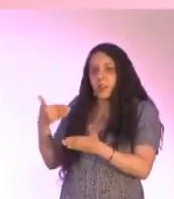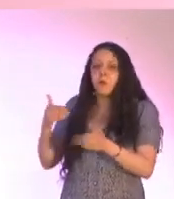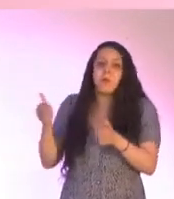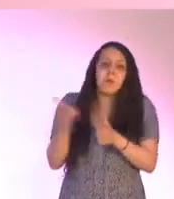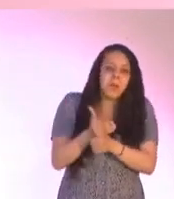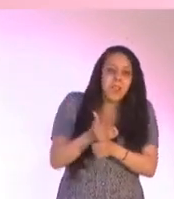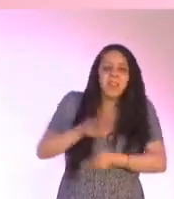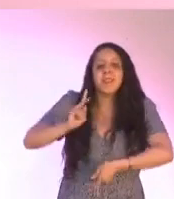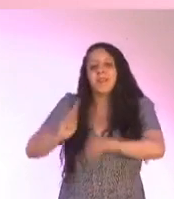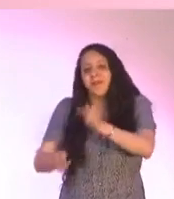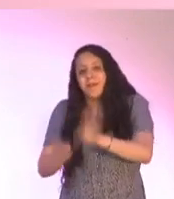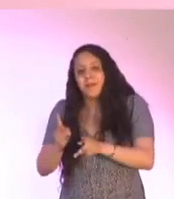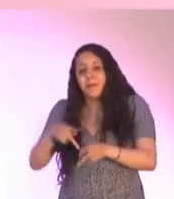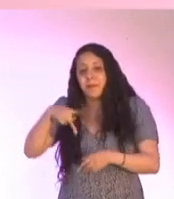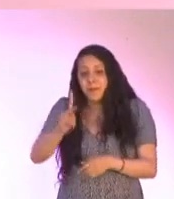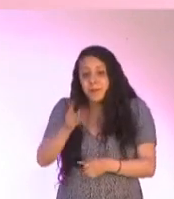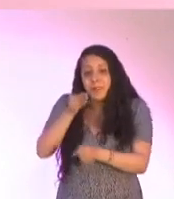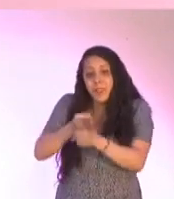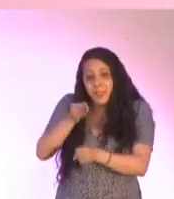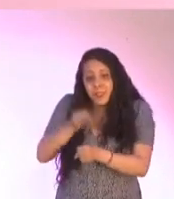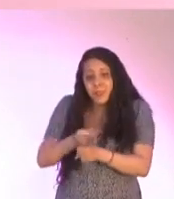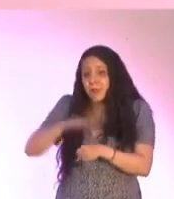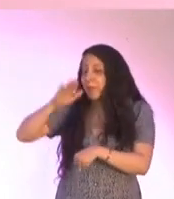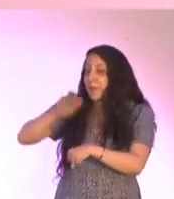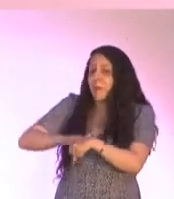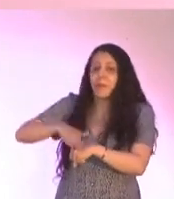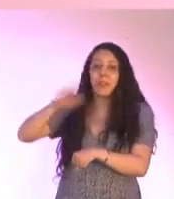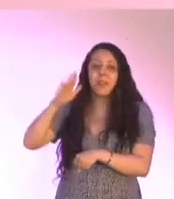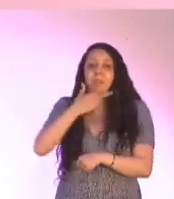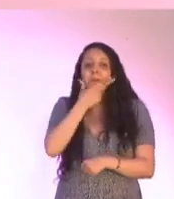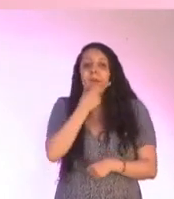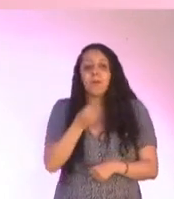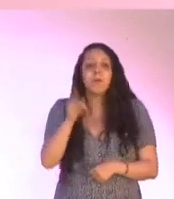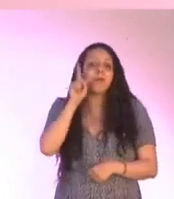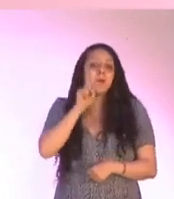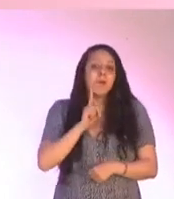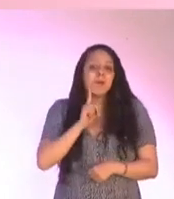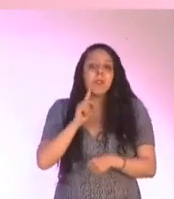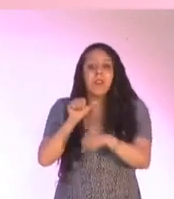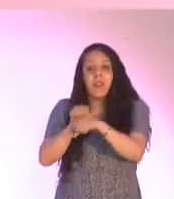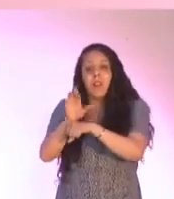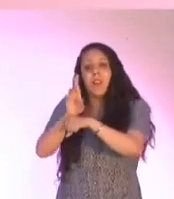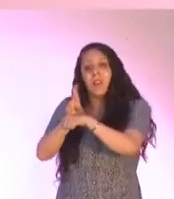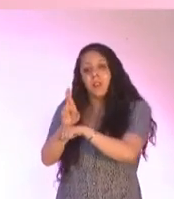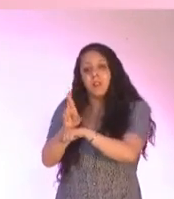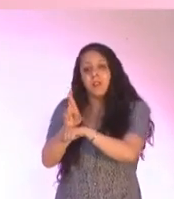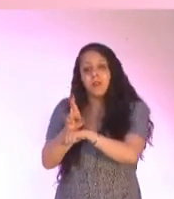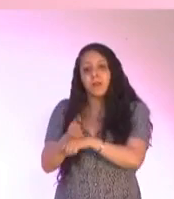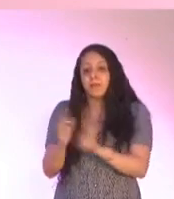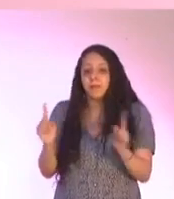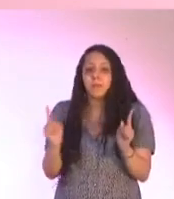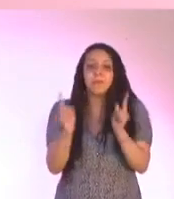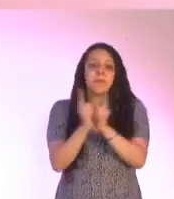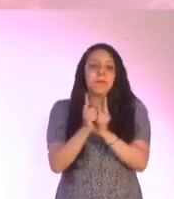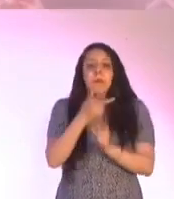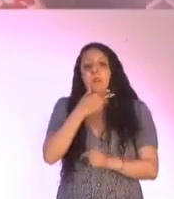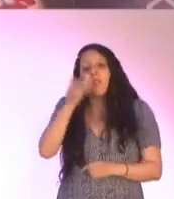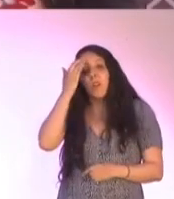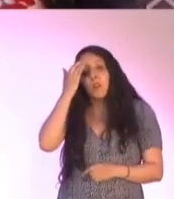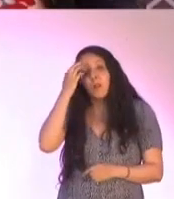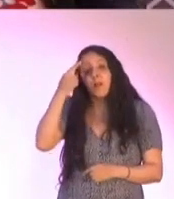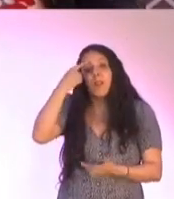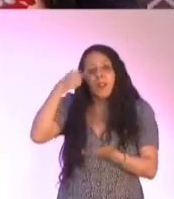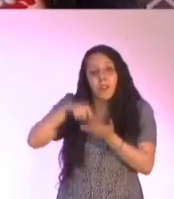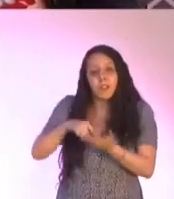nuevos autores mexicanos a través del portal tierra lento y creo que eso fue muy padre